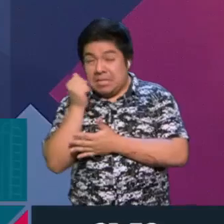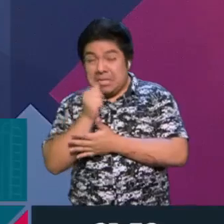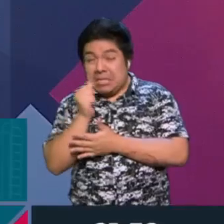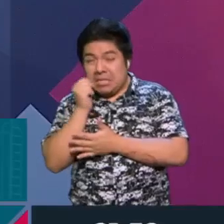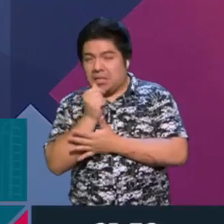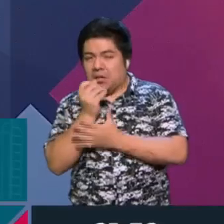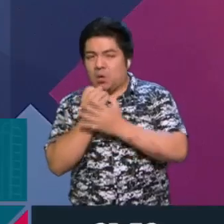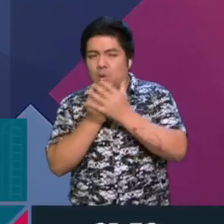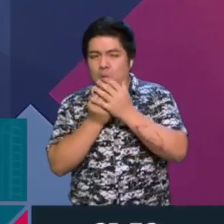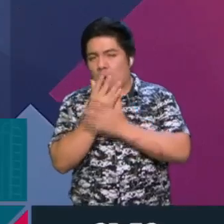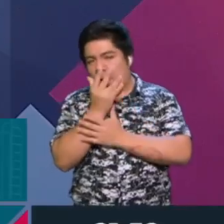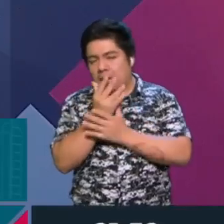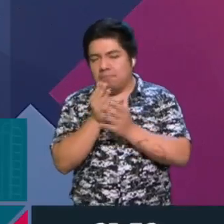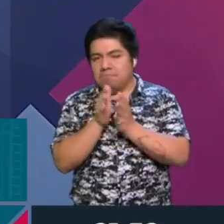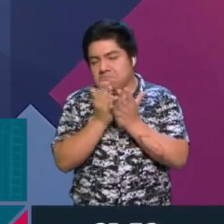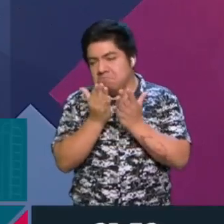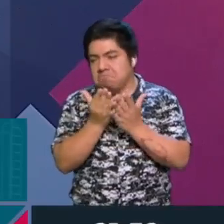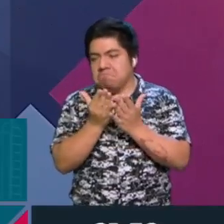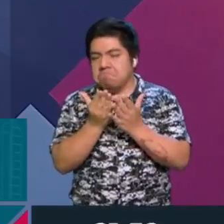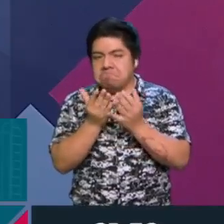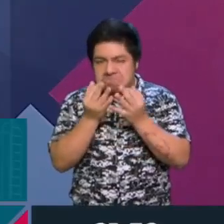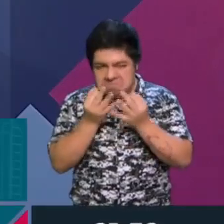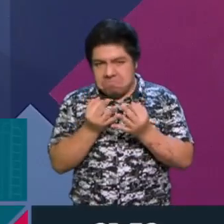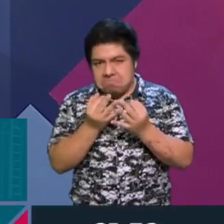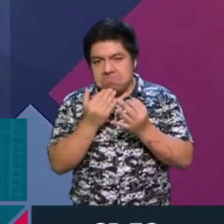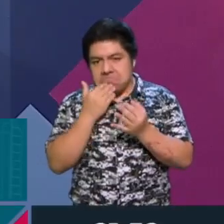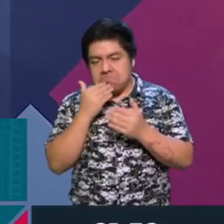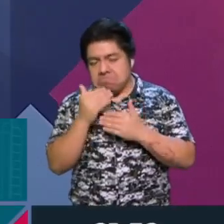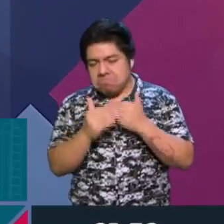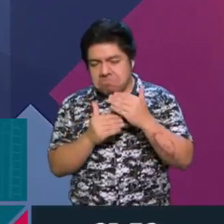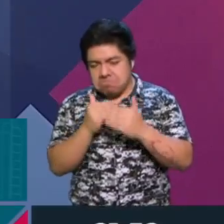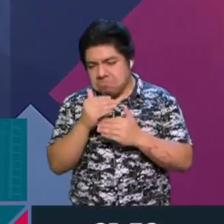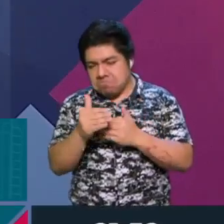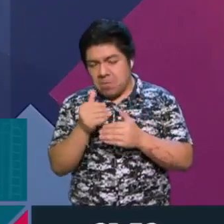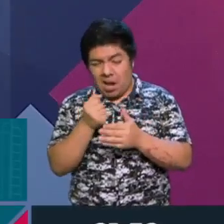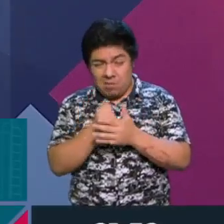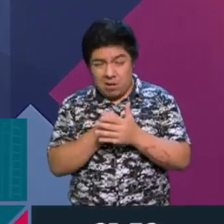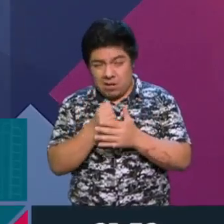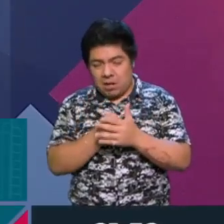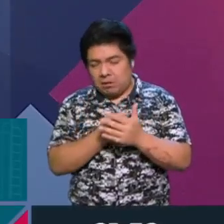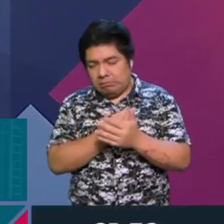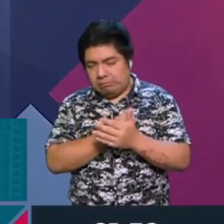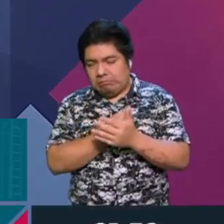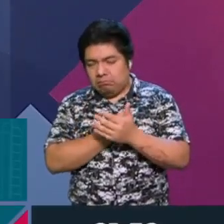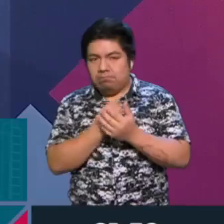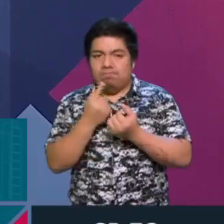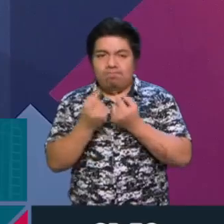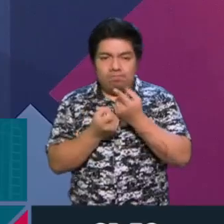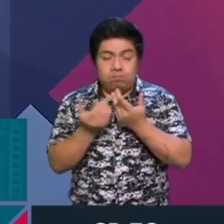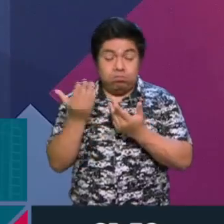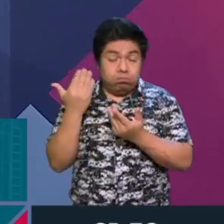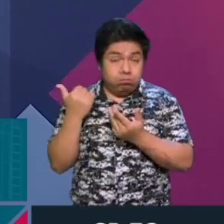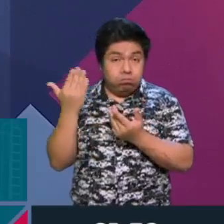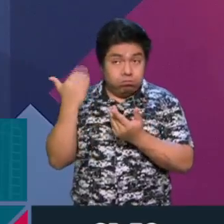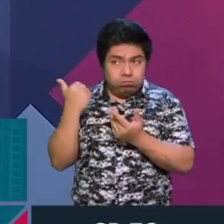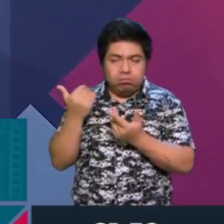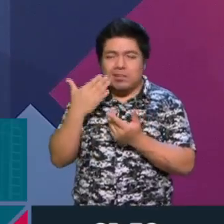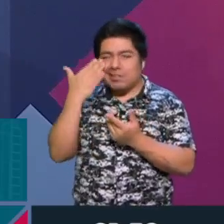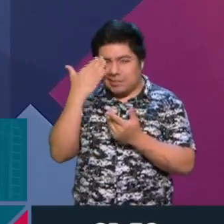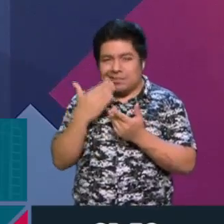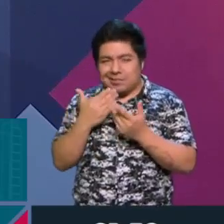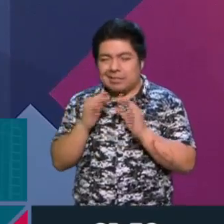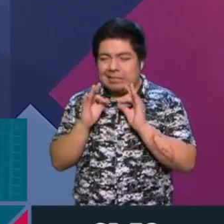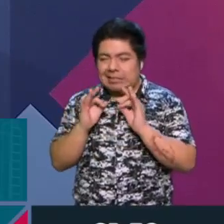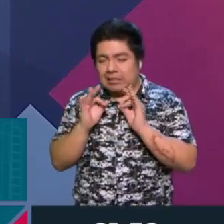las novedades editoriales resisten el paso del tiempo. Y hay verdaderos clásicos que nos ofrecen